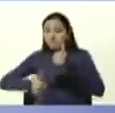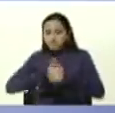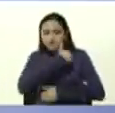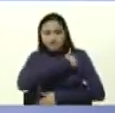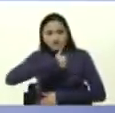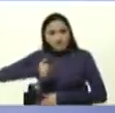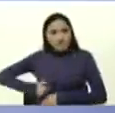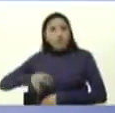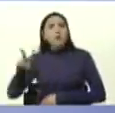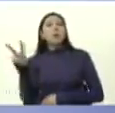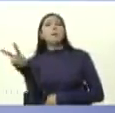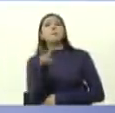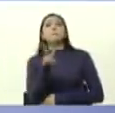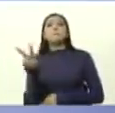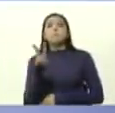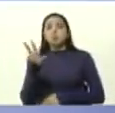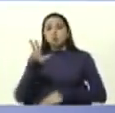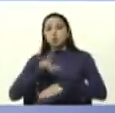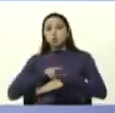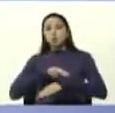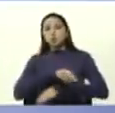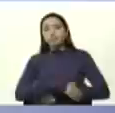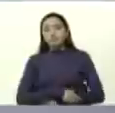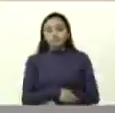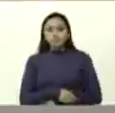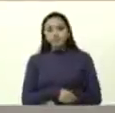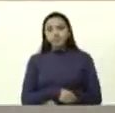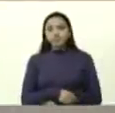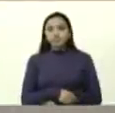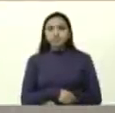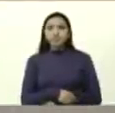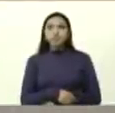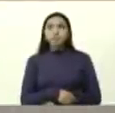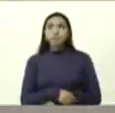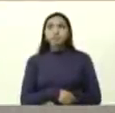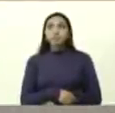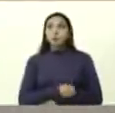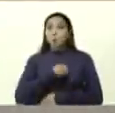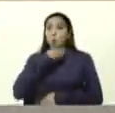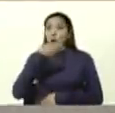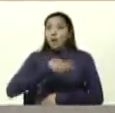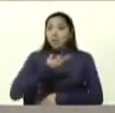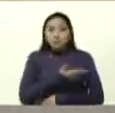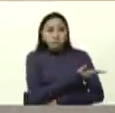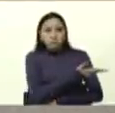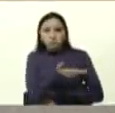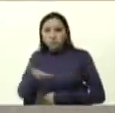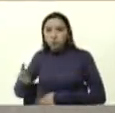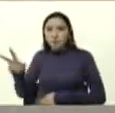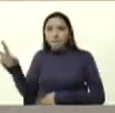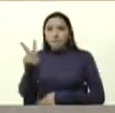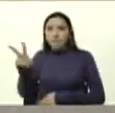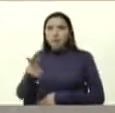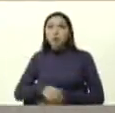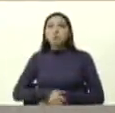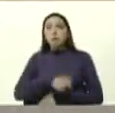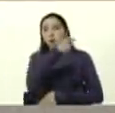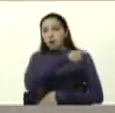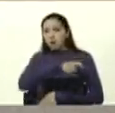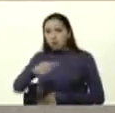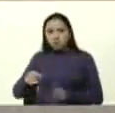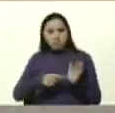República, doctora Delcy Rodríguez Gómez. Muy buenas tardes para toda Venezuela, para los